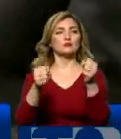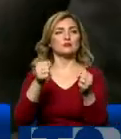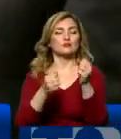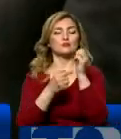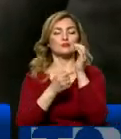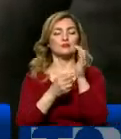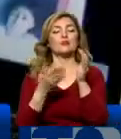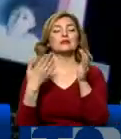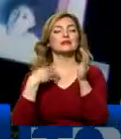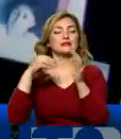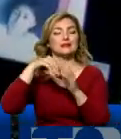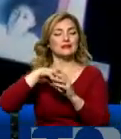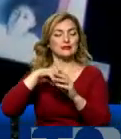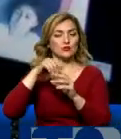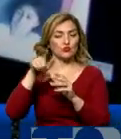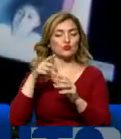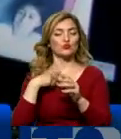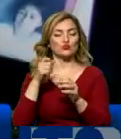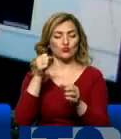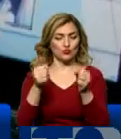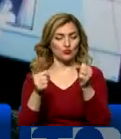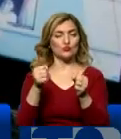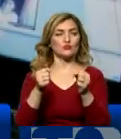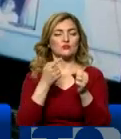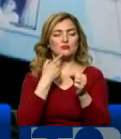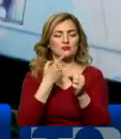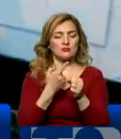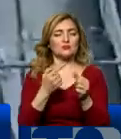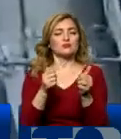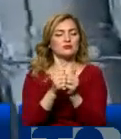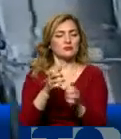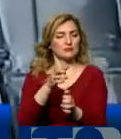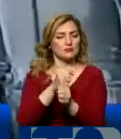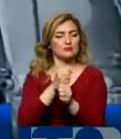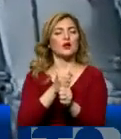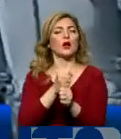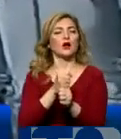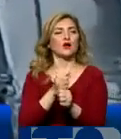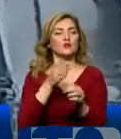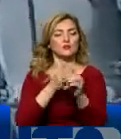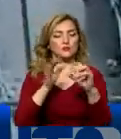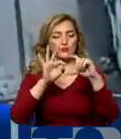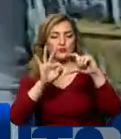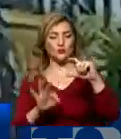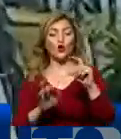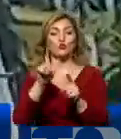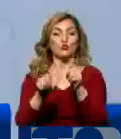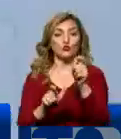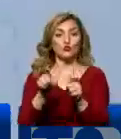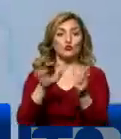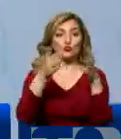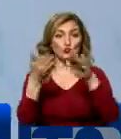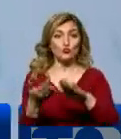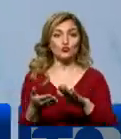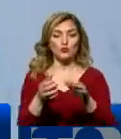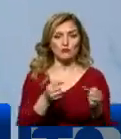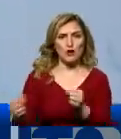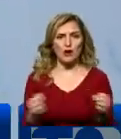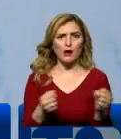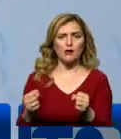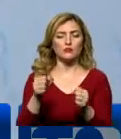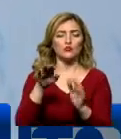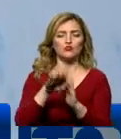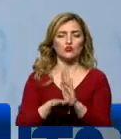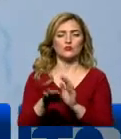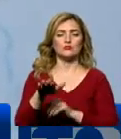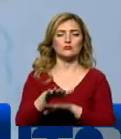que con el uso de estos kits en otras modalidades de transporte se logró reducir el índice de fallecidos y de exceso de velocidad. En base a la información de